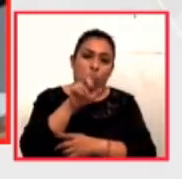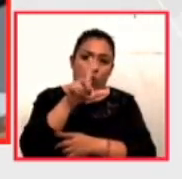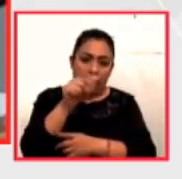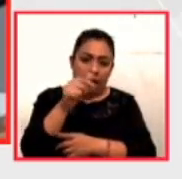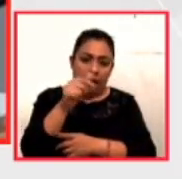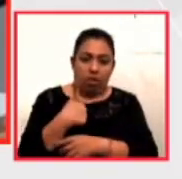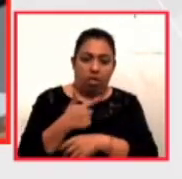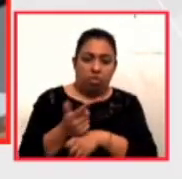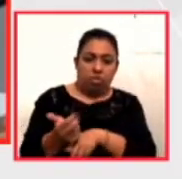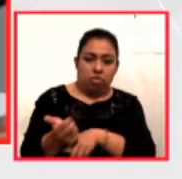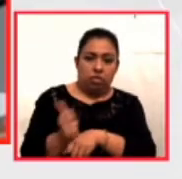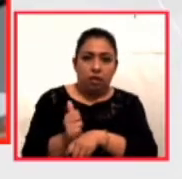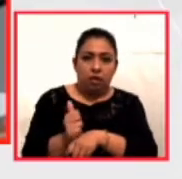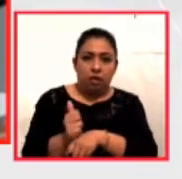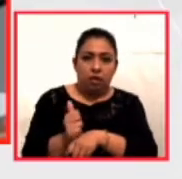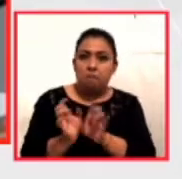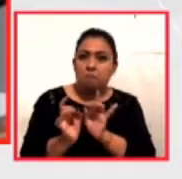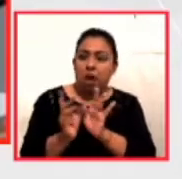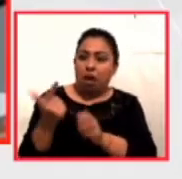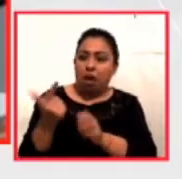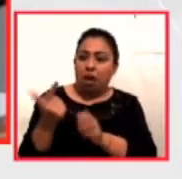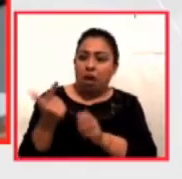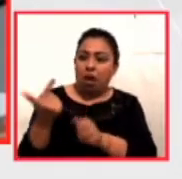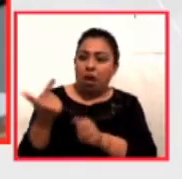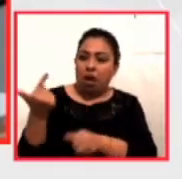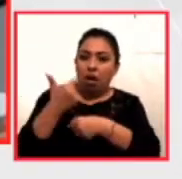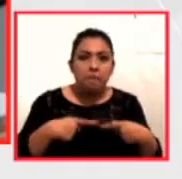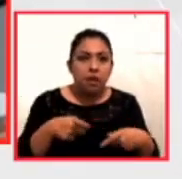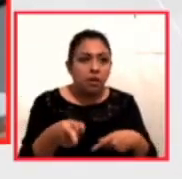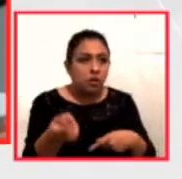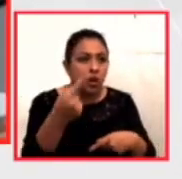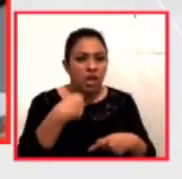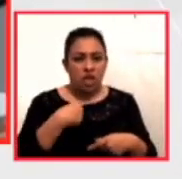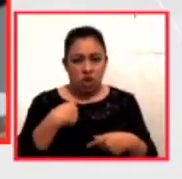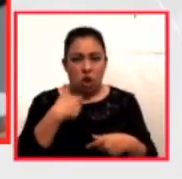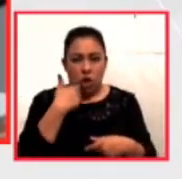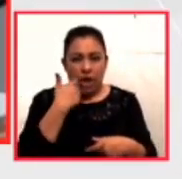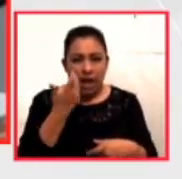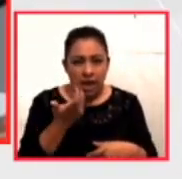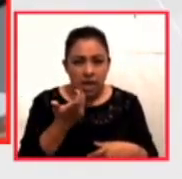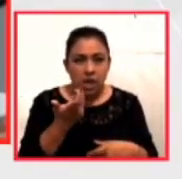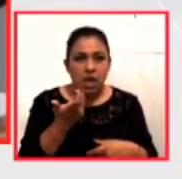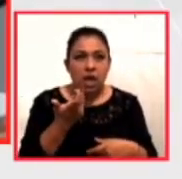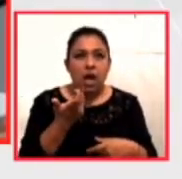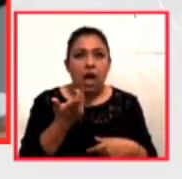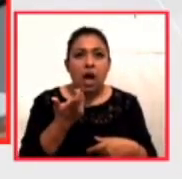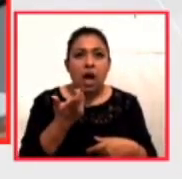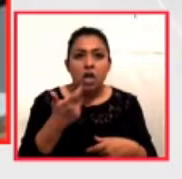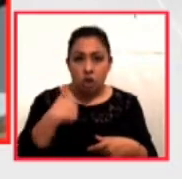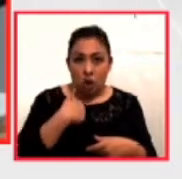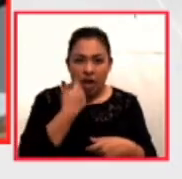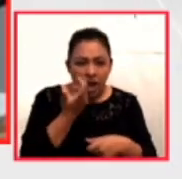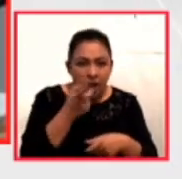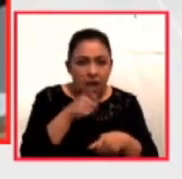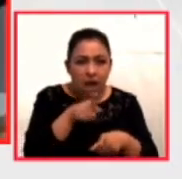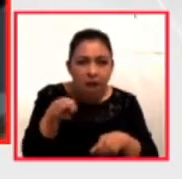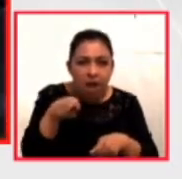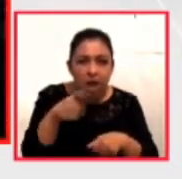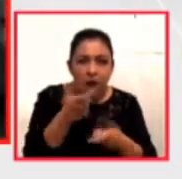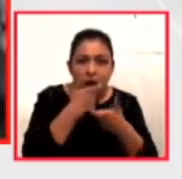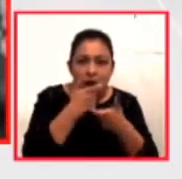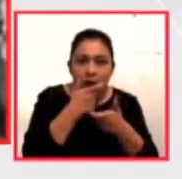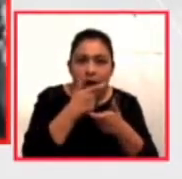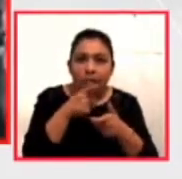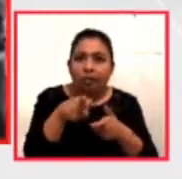Y de pronto yo me di cuenta que la gente se reía cuando yo quería y se callaba cuando yo quería. Y dije, de aquí